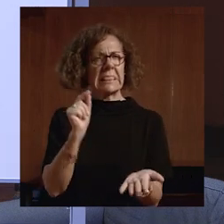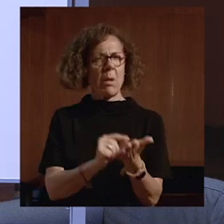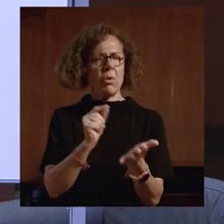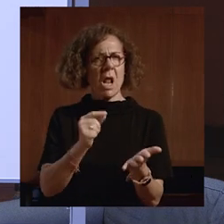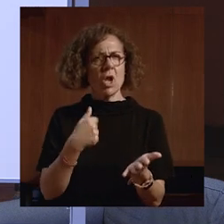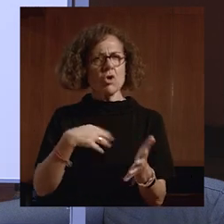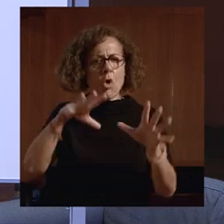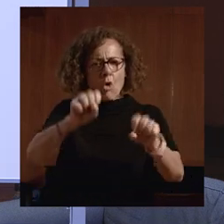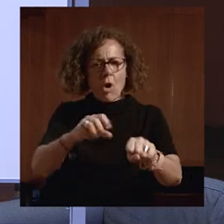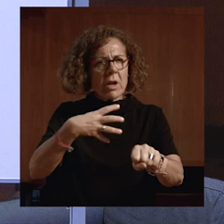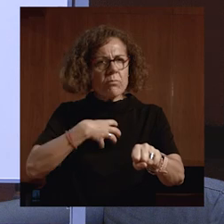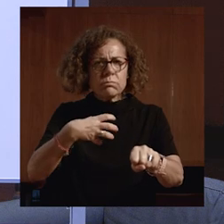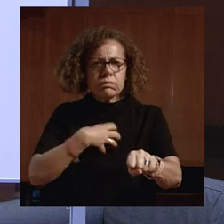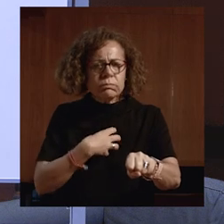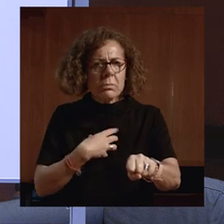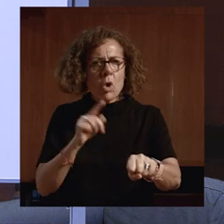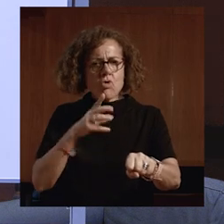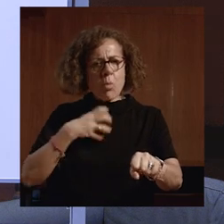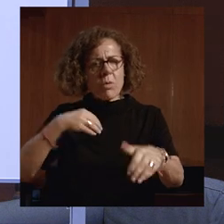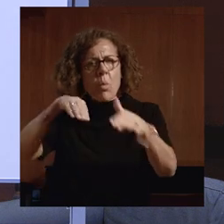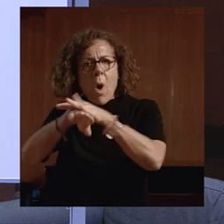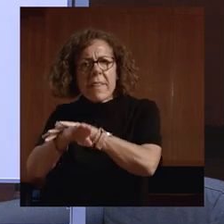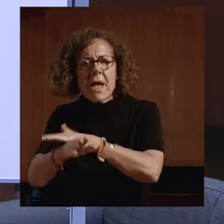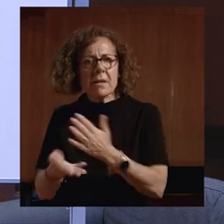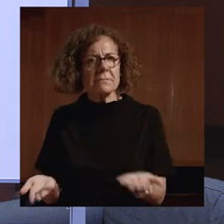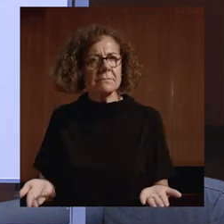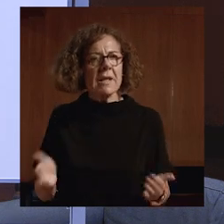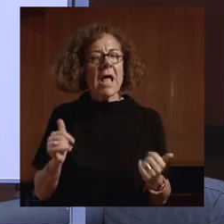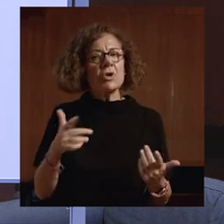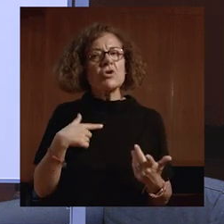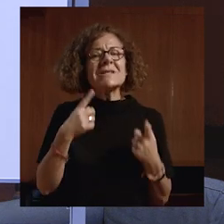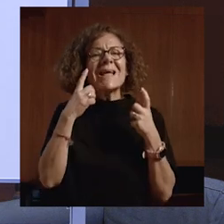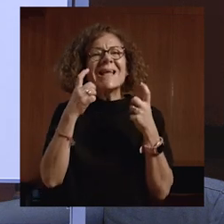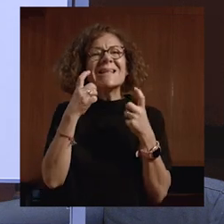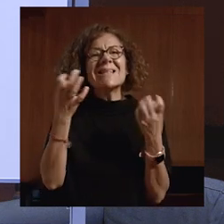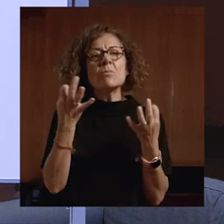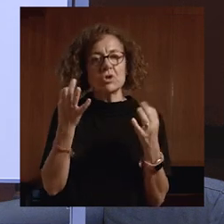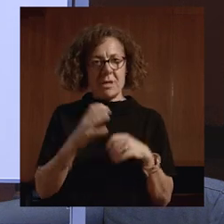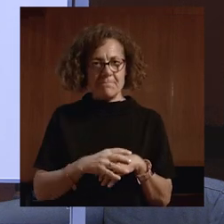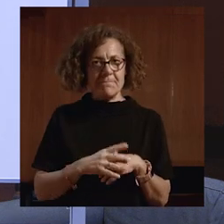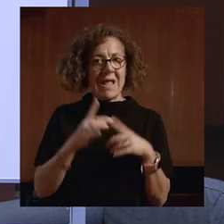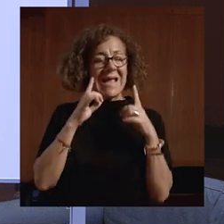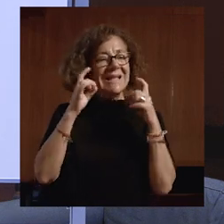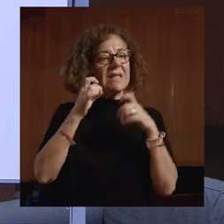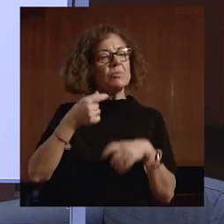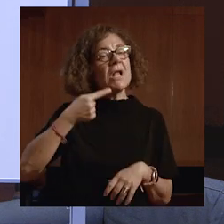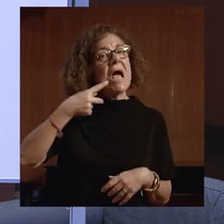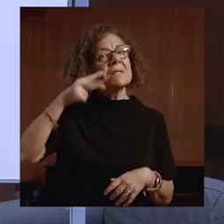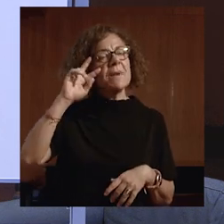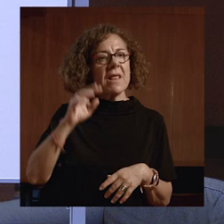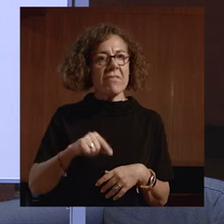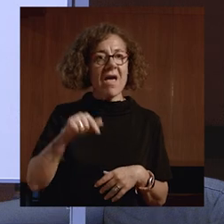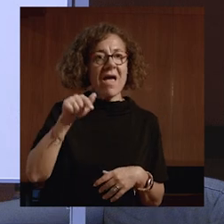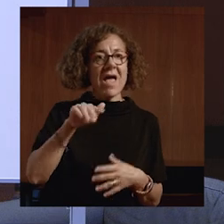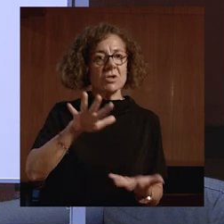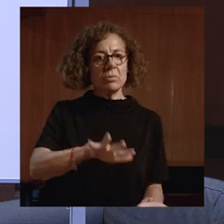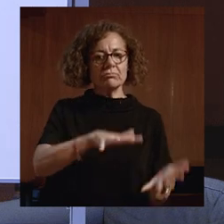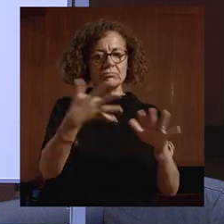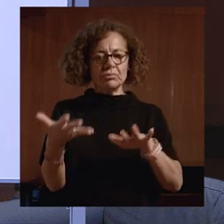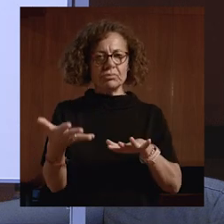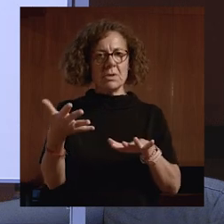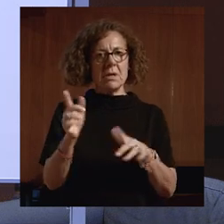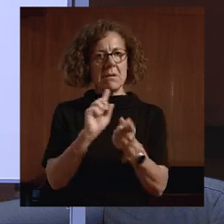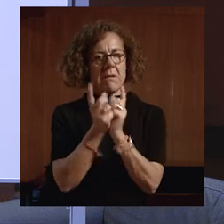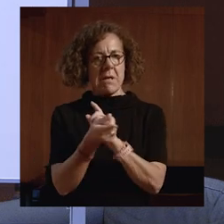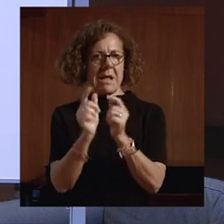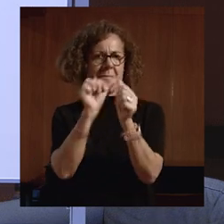Yo no lo puedo coger, no lo puedo empaquetar. Entonces intentamos la experiencia hacerla espacial, hacerla un